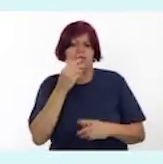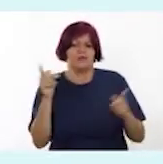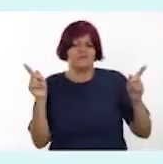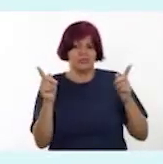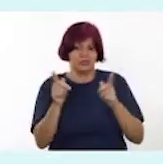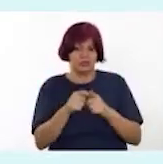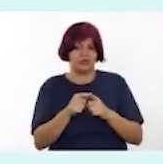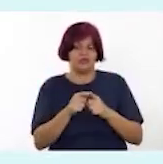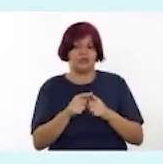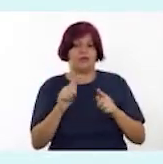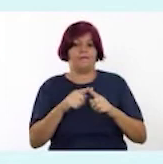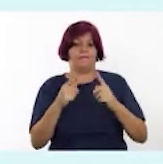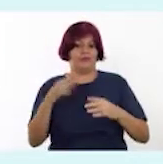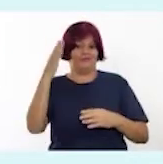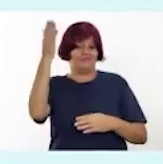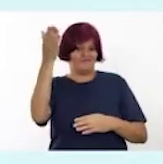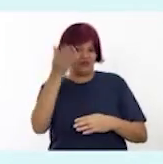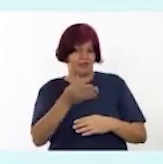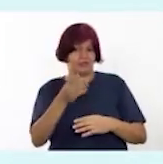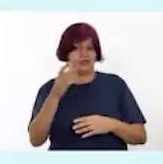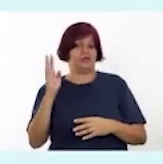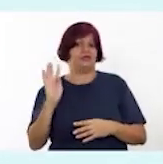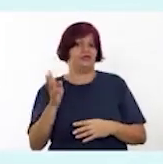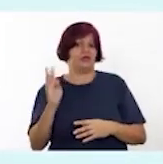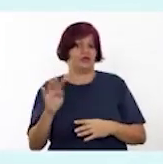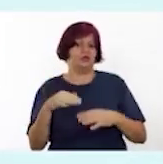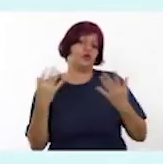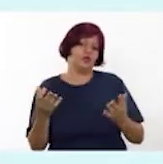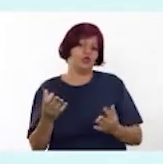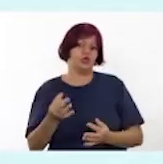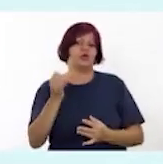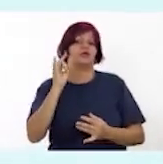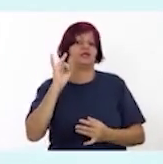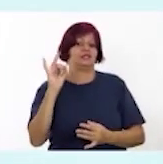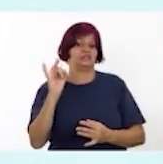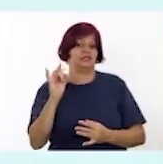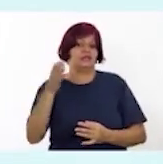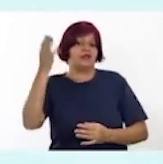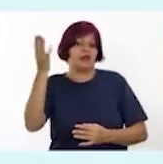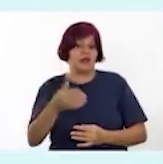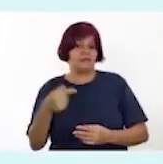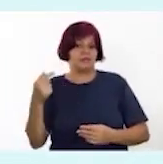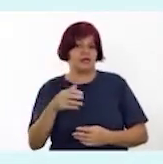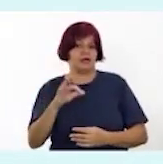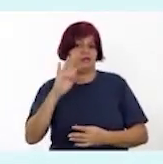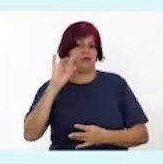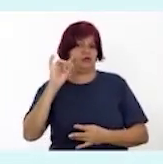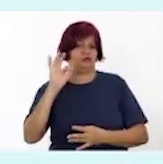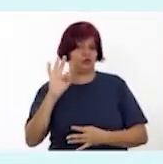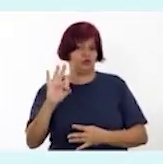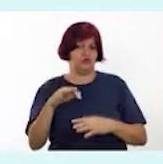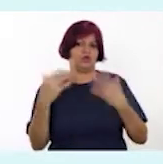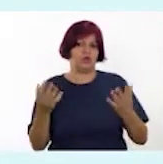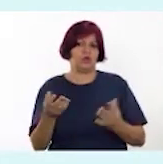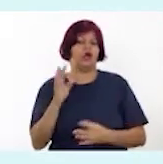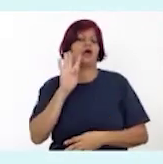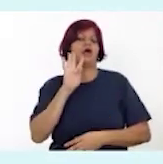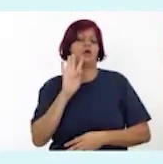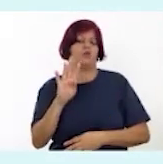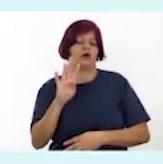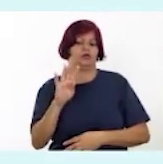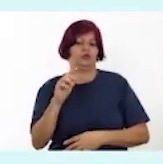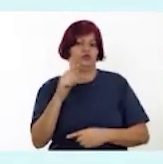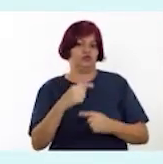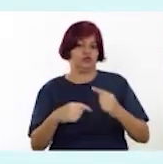reducirse, porque la mitad de 14 es 7 y la mitad de menos 8 es 4. En definitiva, si usted sube el